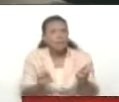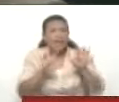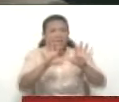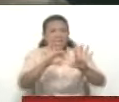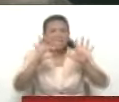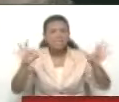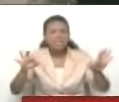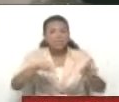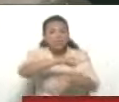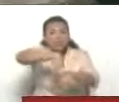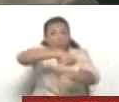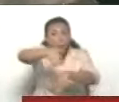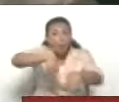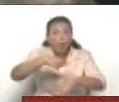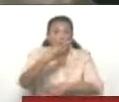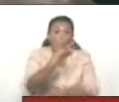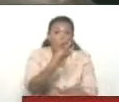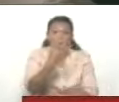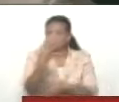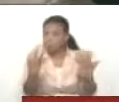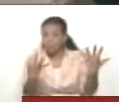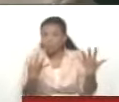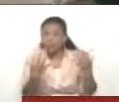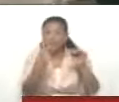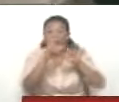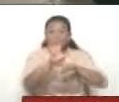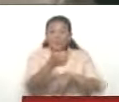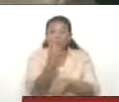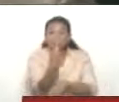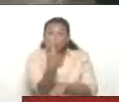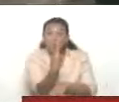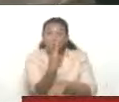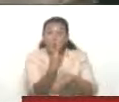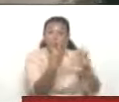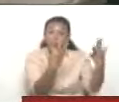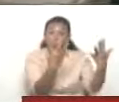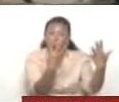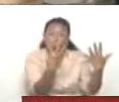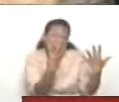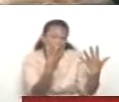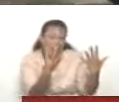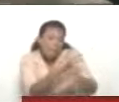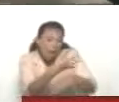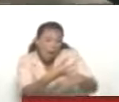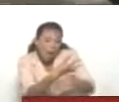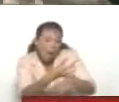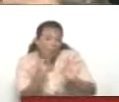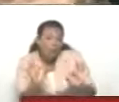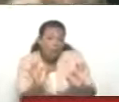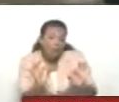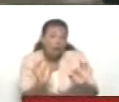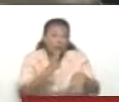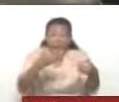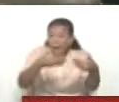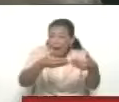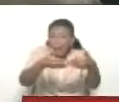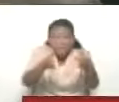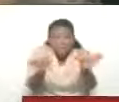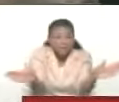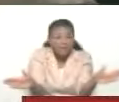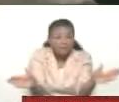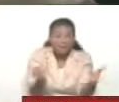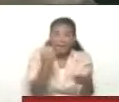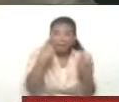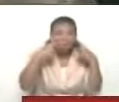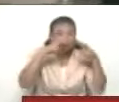18 horas, presidente, porque no fueron 48, fueron dos jornadas de 9 horas, en apenas 18 horas de abierta la ventana para